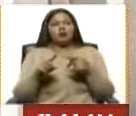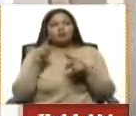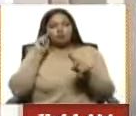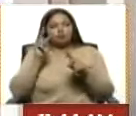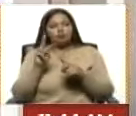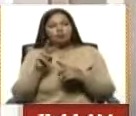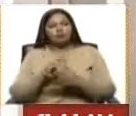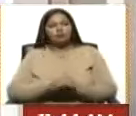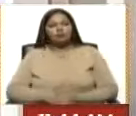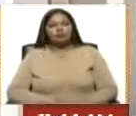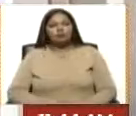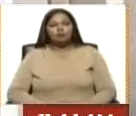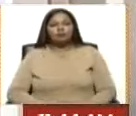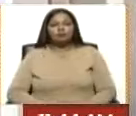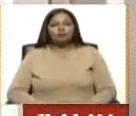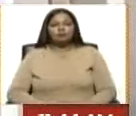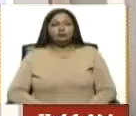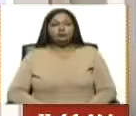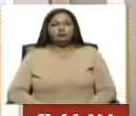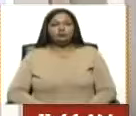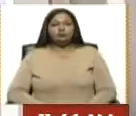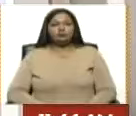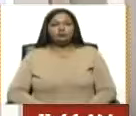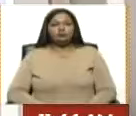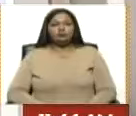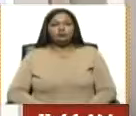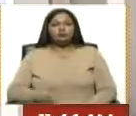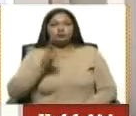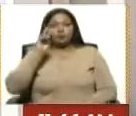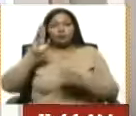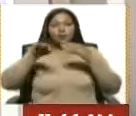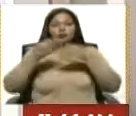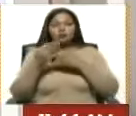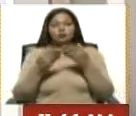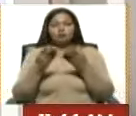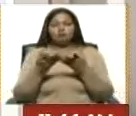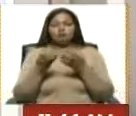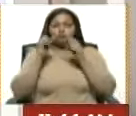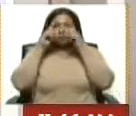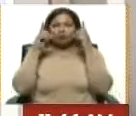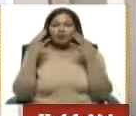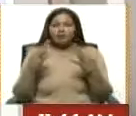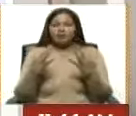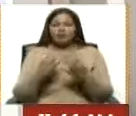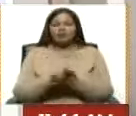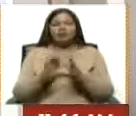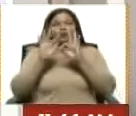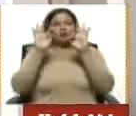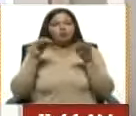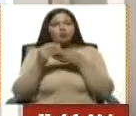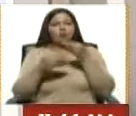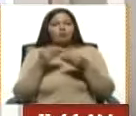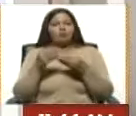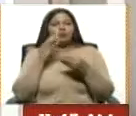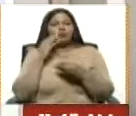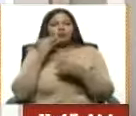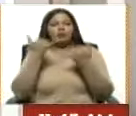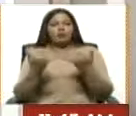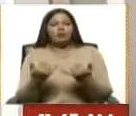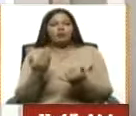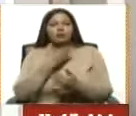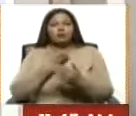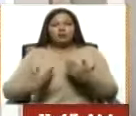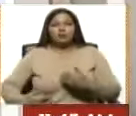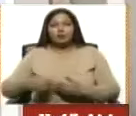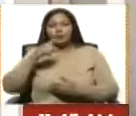vista. Hemos visto una innovación, algo de verdad gratamente sorprendente, la manera como en este caso el jefe de Estado venezolano